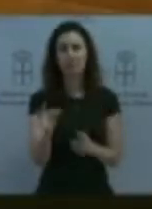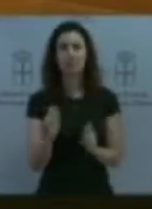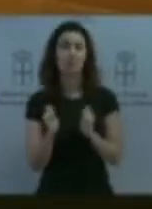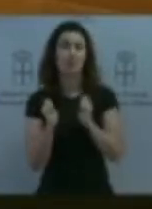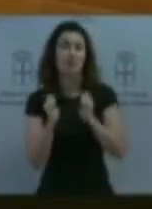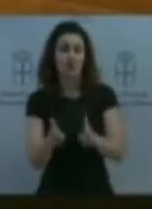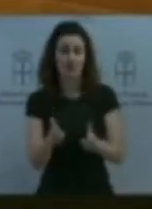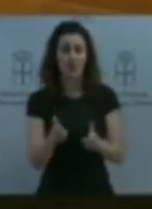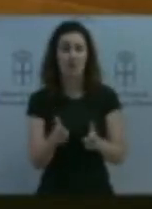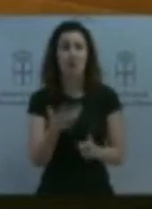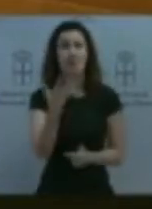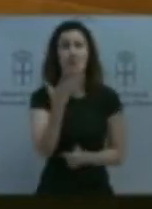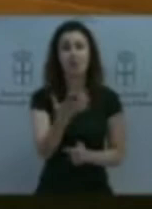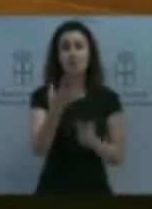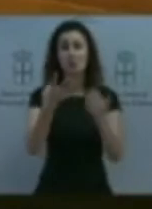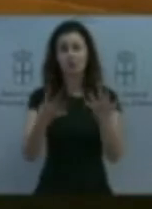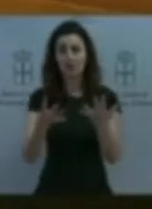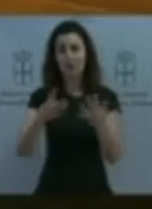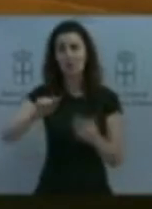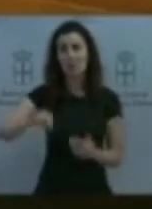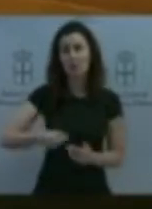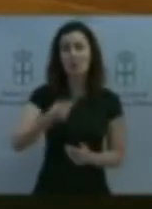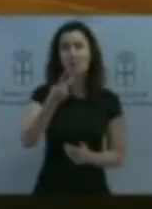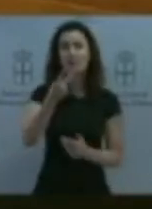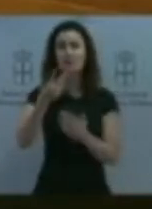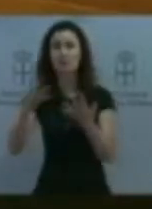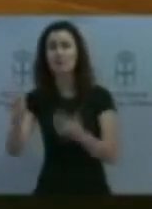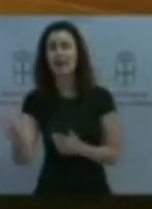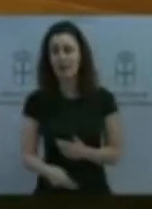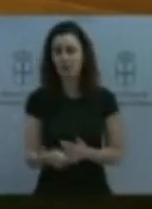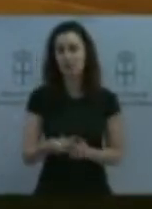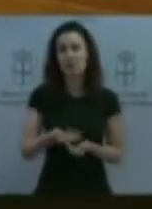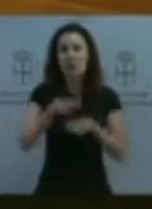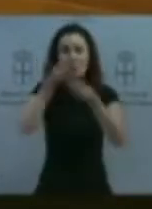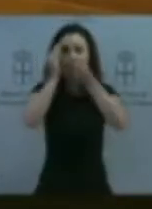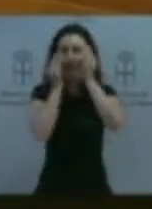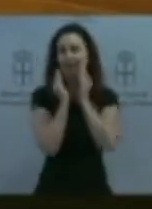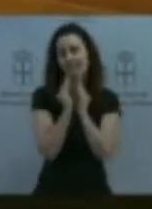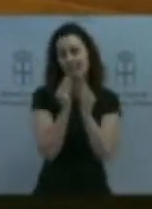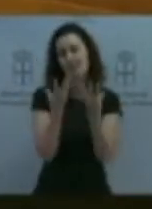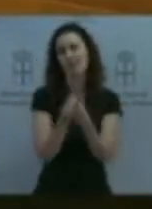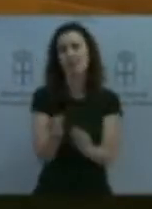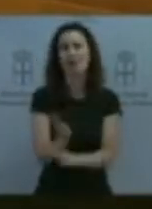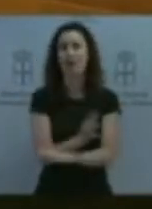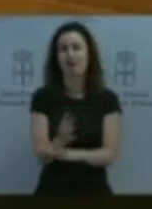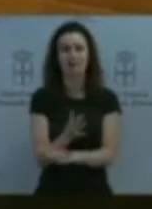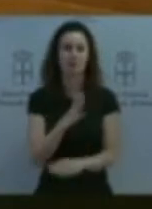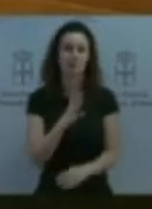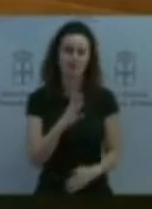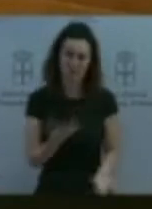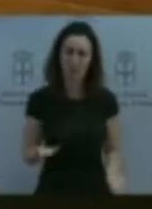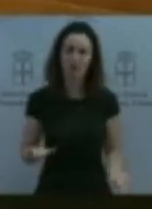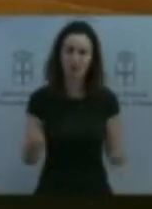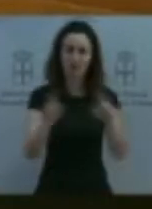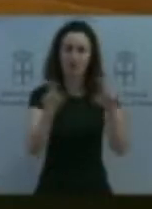59,29 euros, aquí está, una crema que lleva algas, favorecer con mucho a grandes empresas que para más inri tienen sus sedes sociales fuera de